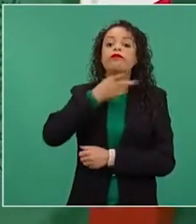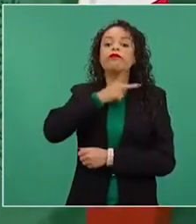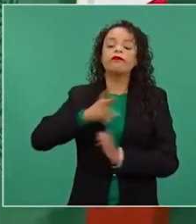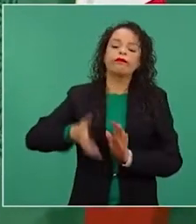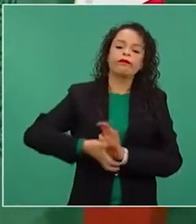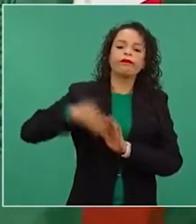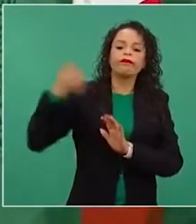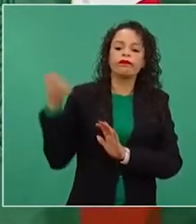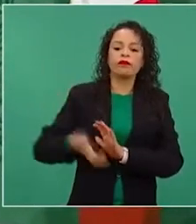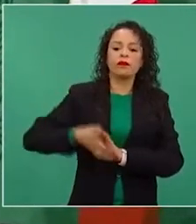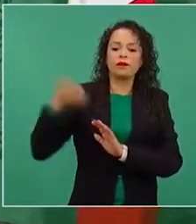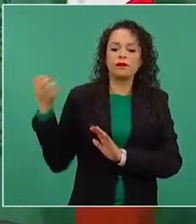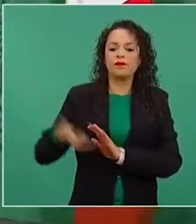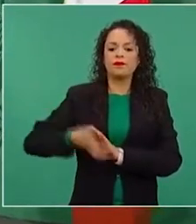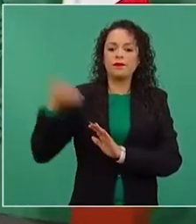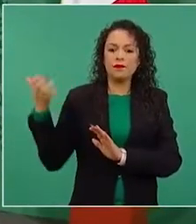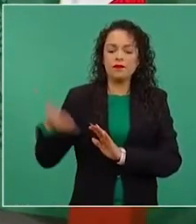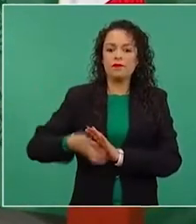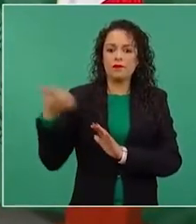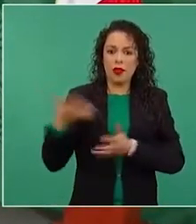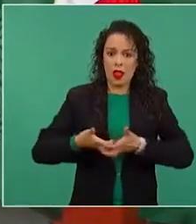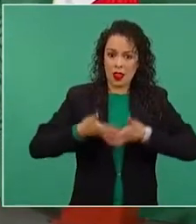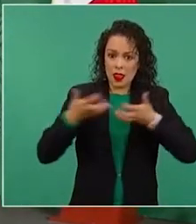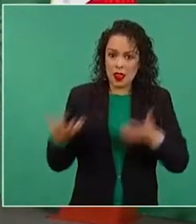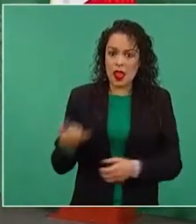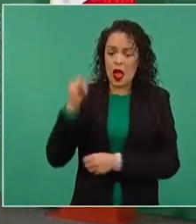en tierra y en aguas someras.